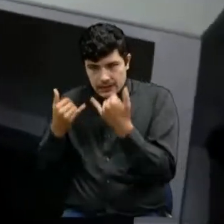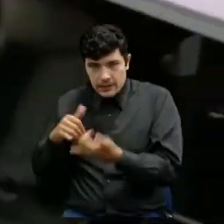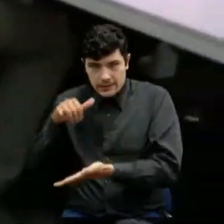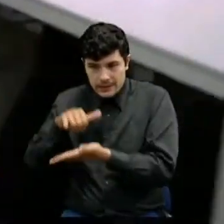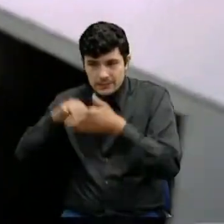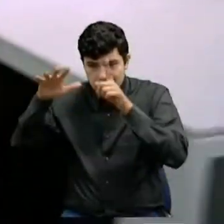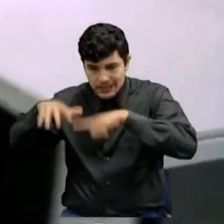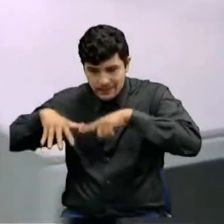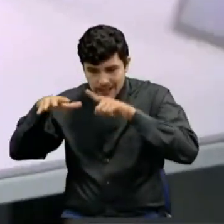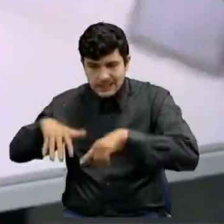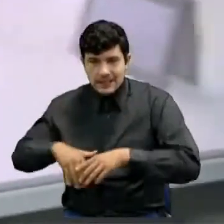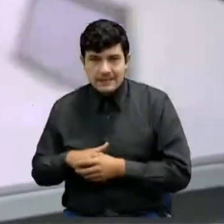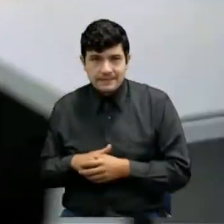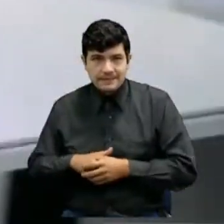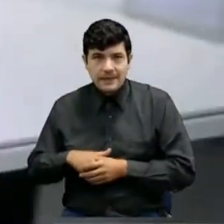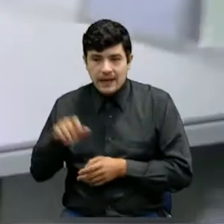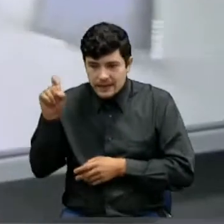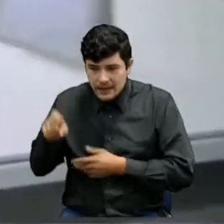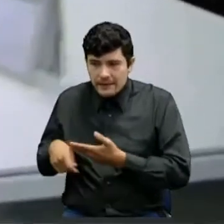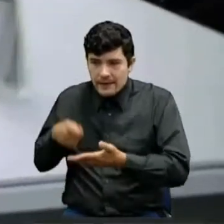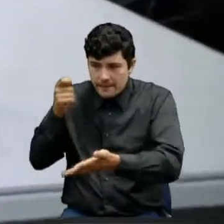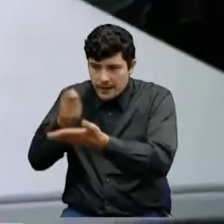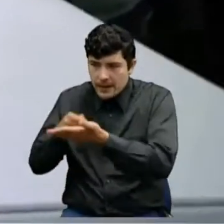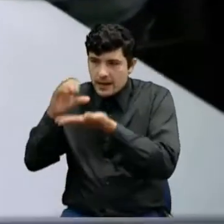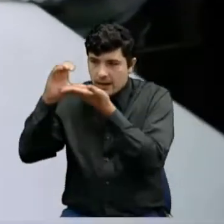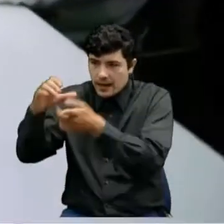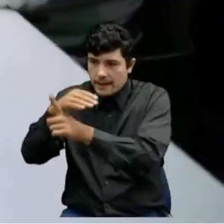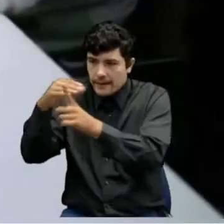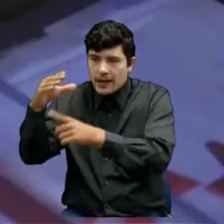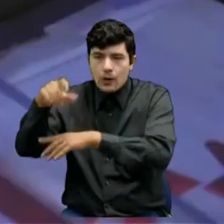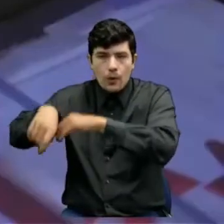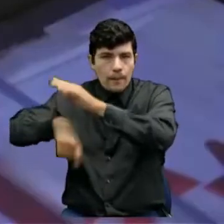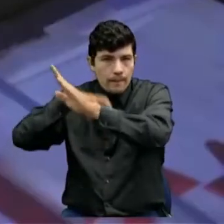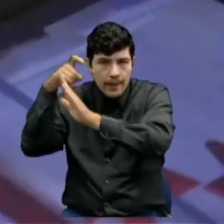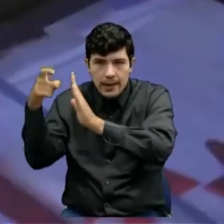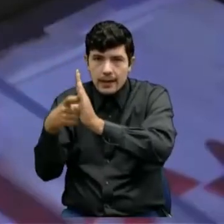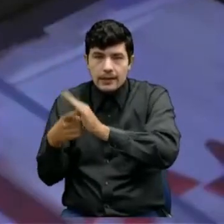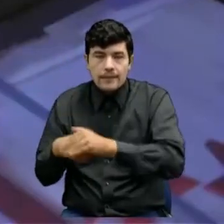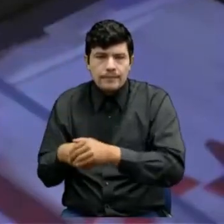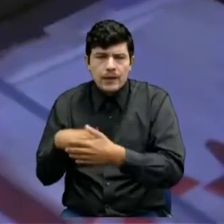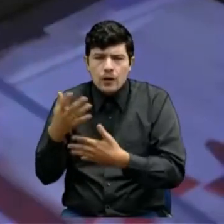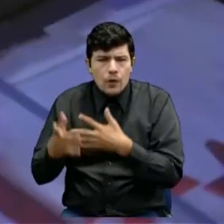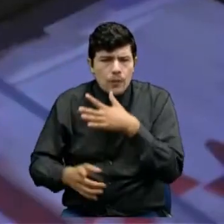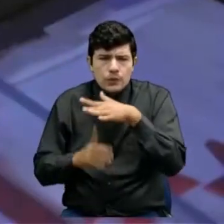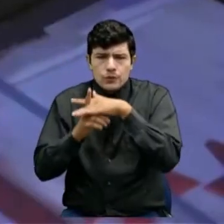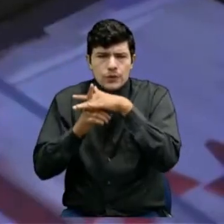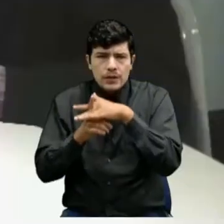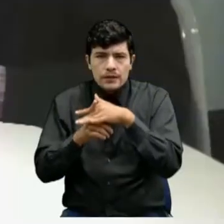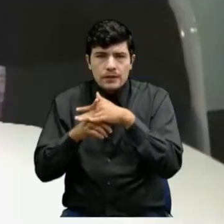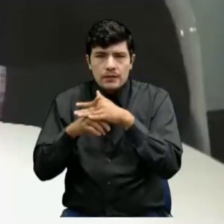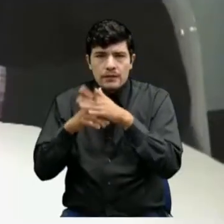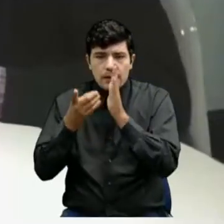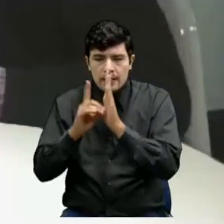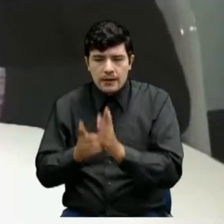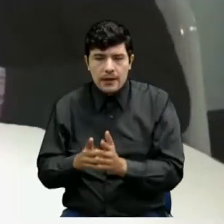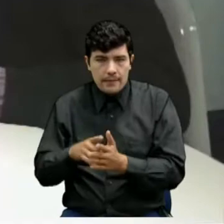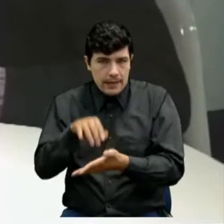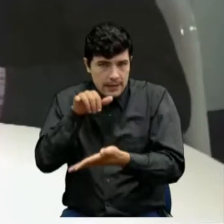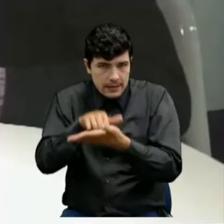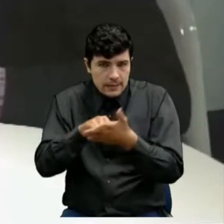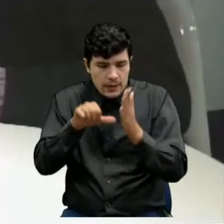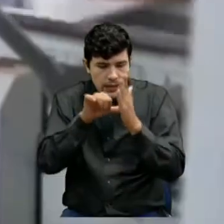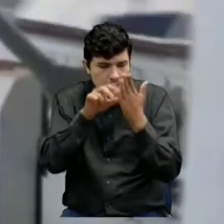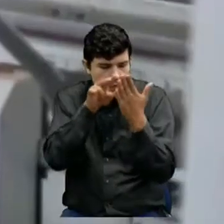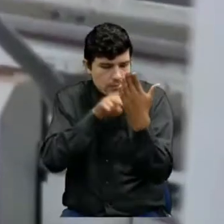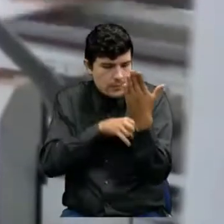semestre. Debe pagarse la prima completa. ¿De dónde surge esto? Esto surge pues del mismo